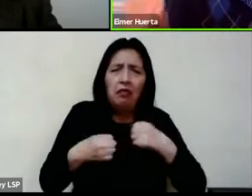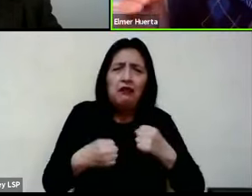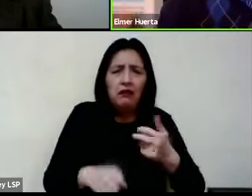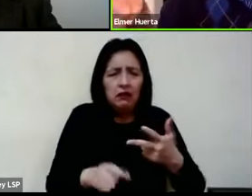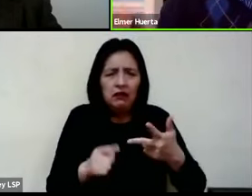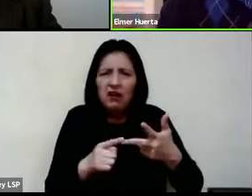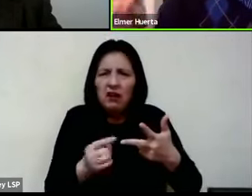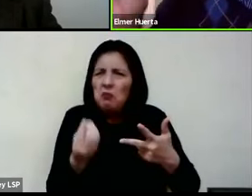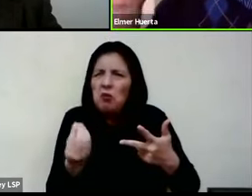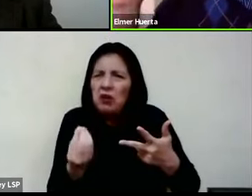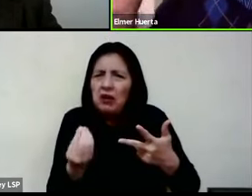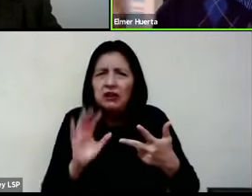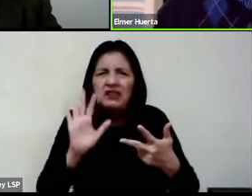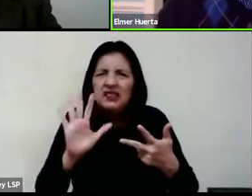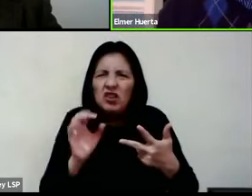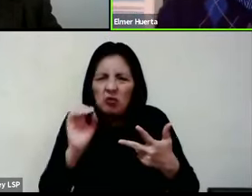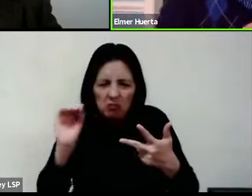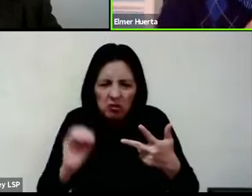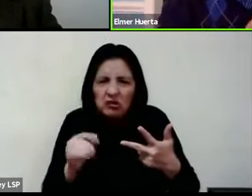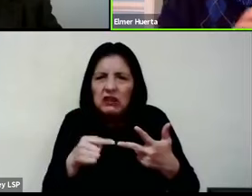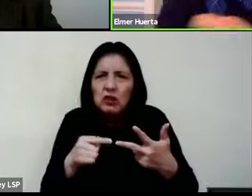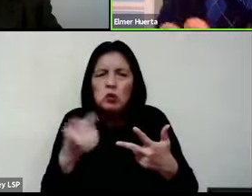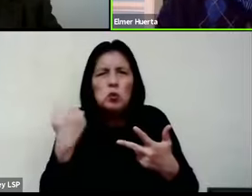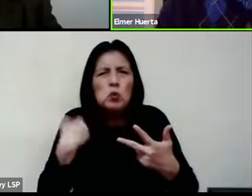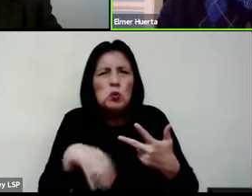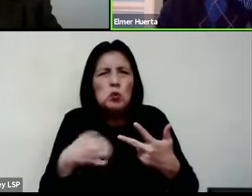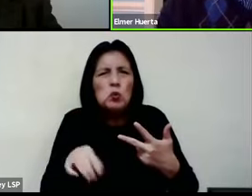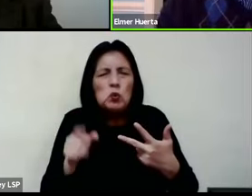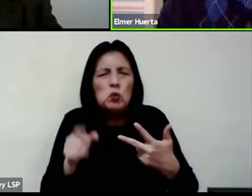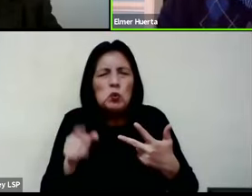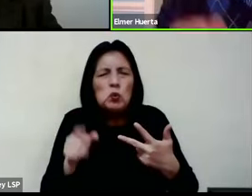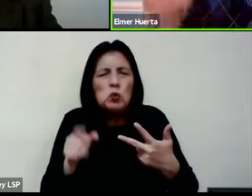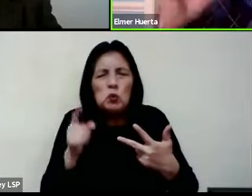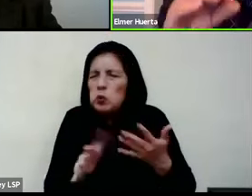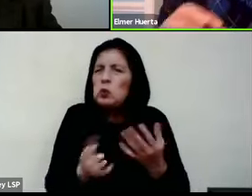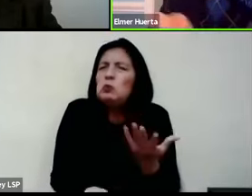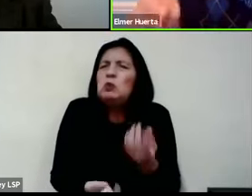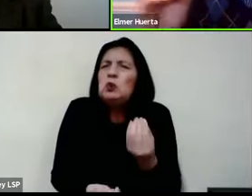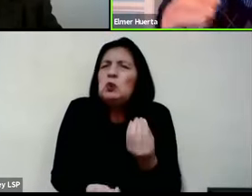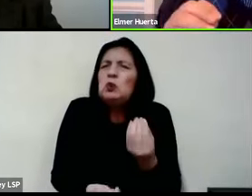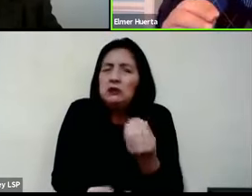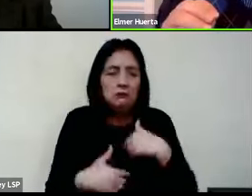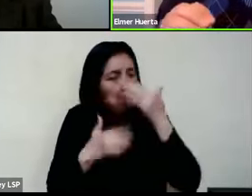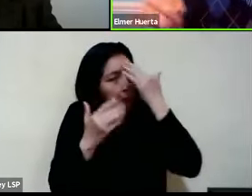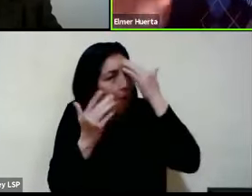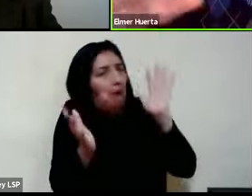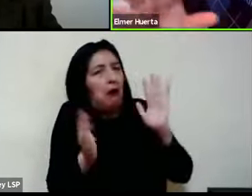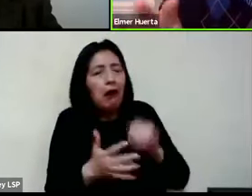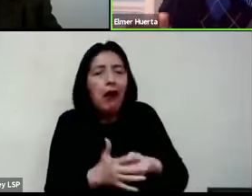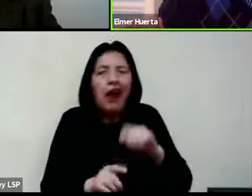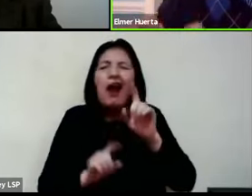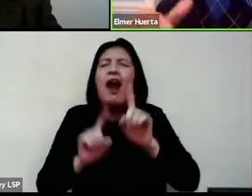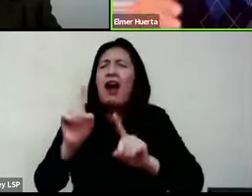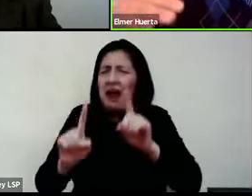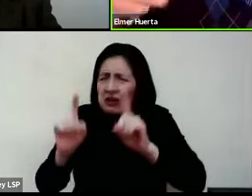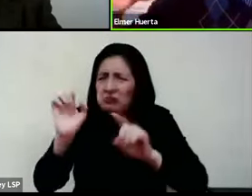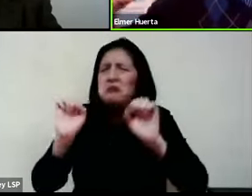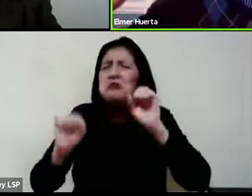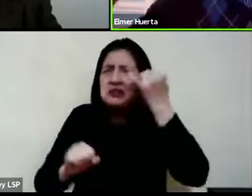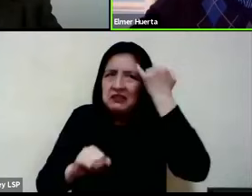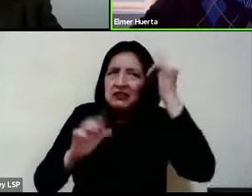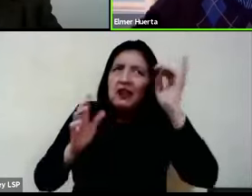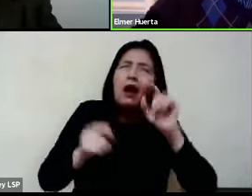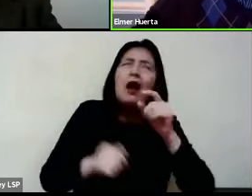¿Y por qué el 5% lo complica? No se sabe. Tenemos cierta idea de que las personas que